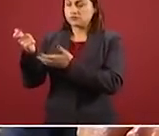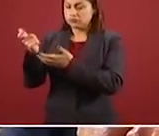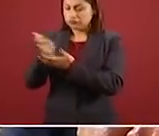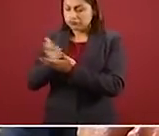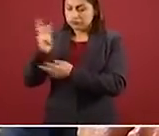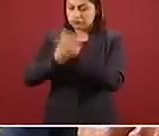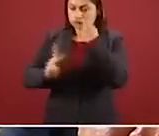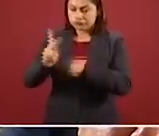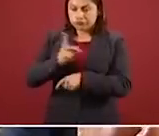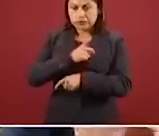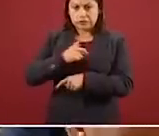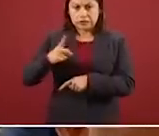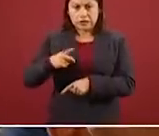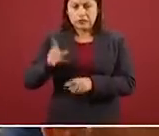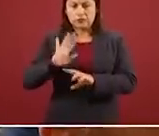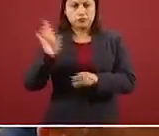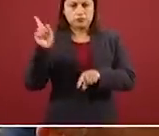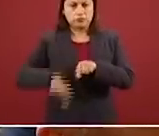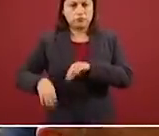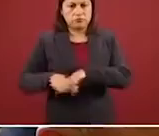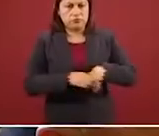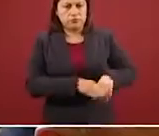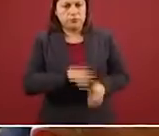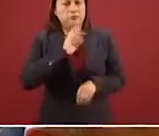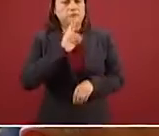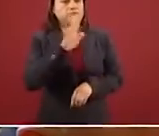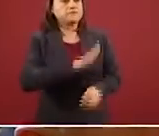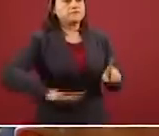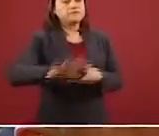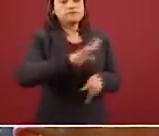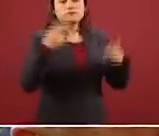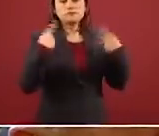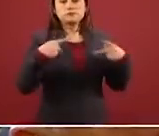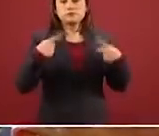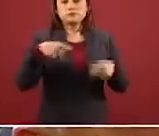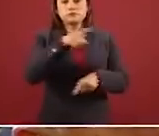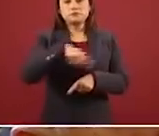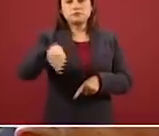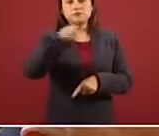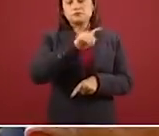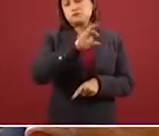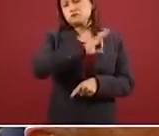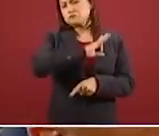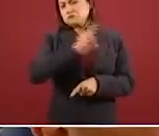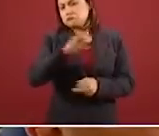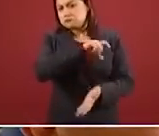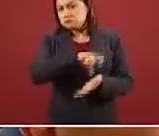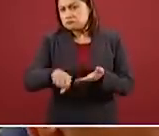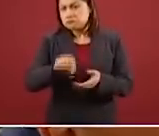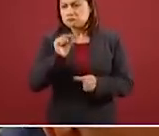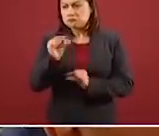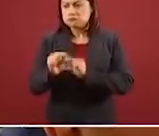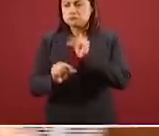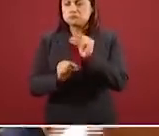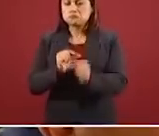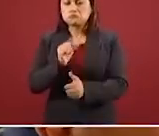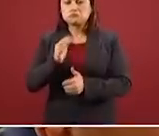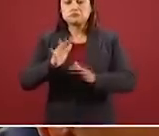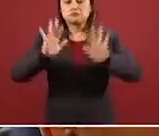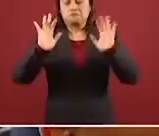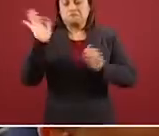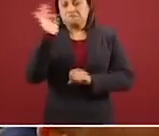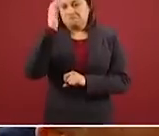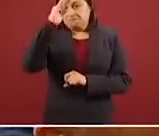como un museo itinerante, que esté viajando México-Cancún, México-Monterrey, pensando a futuro México-Tren